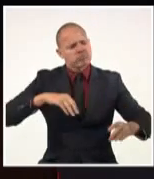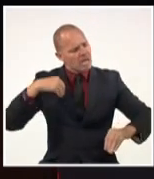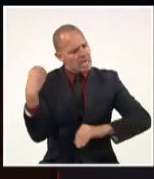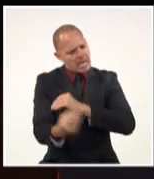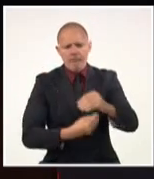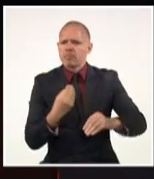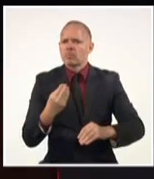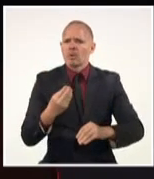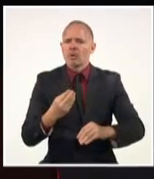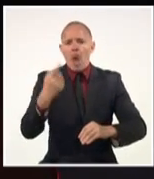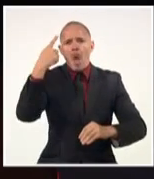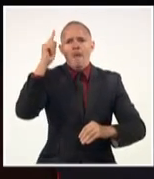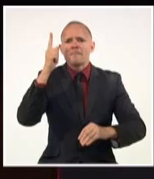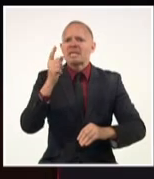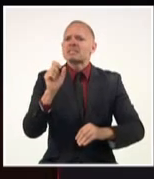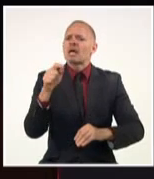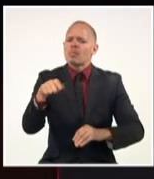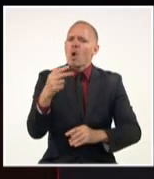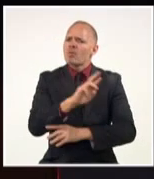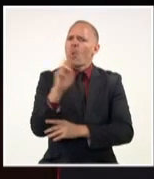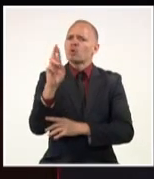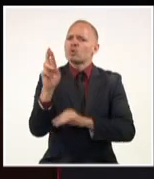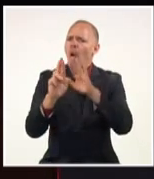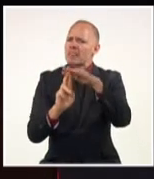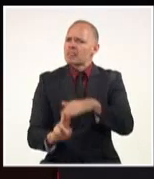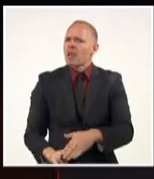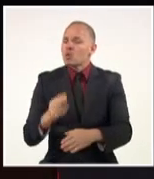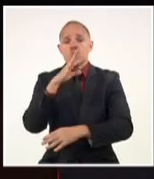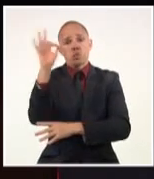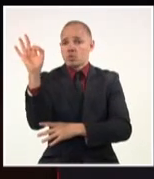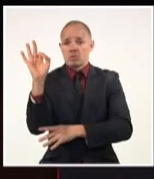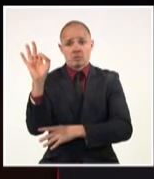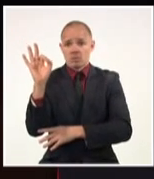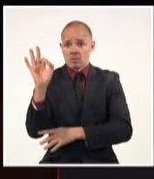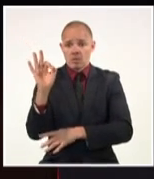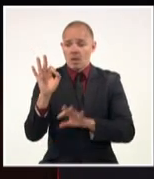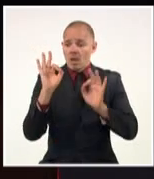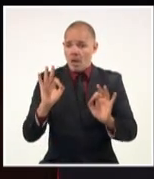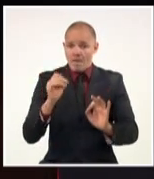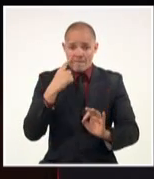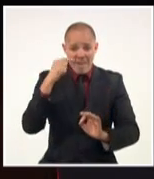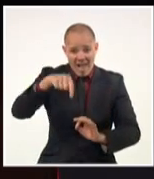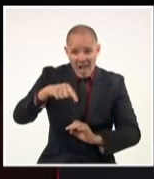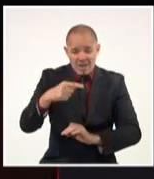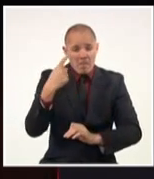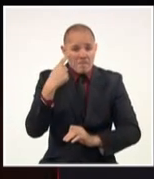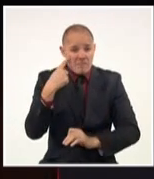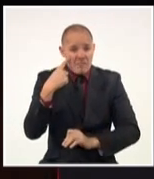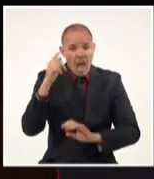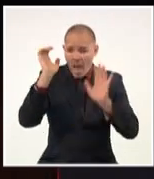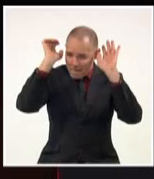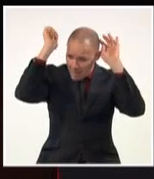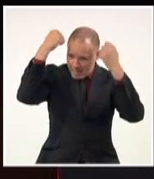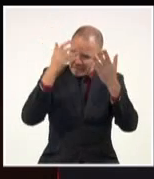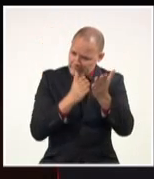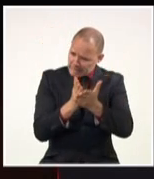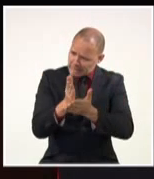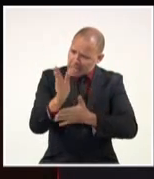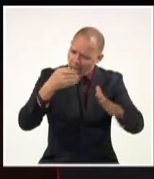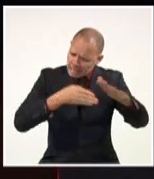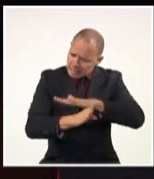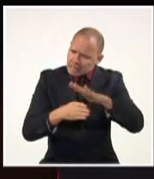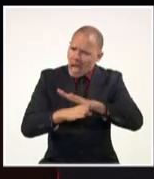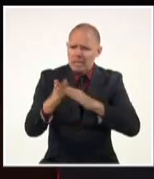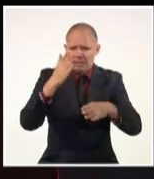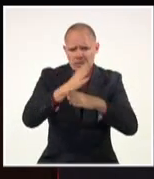principio de la revolución. Cubanas y cubanos, los mambises seguirán entrando en